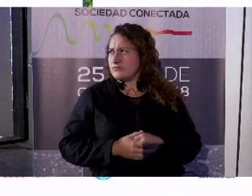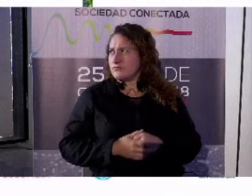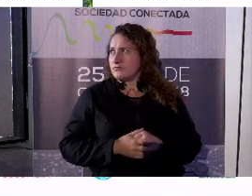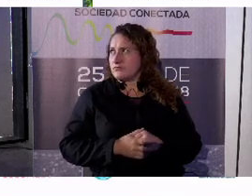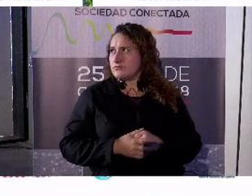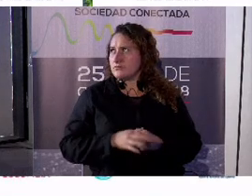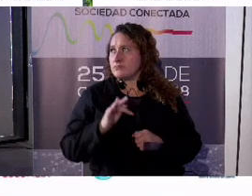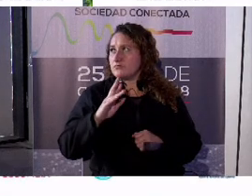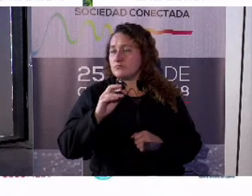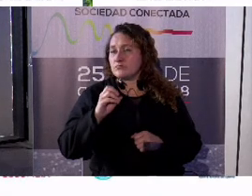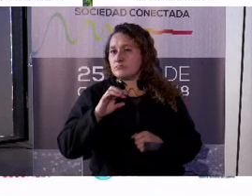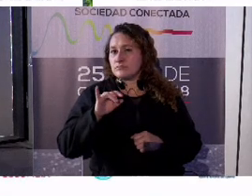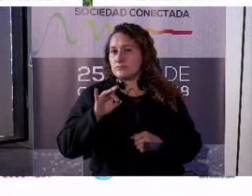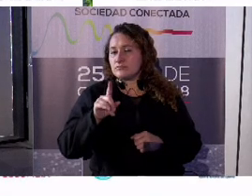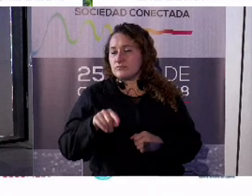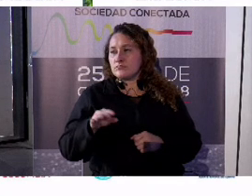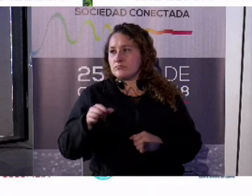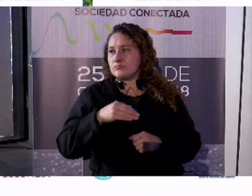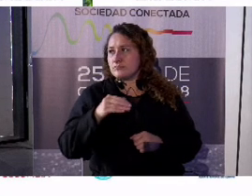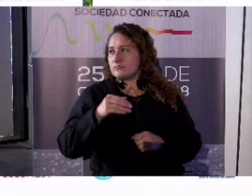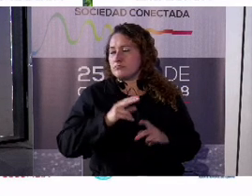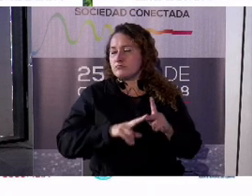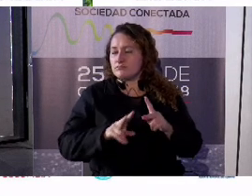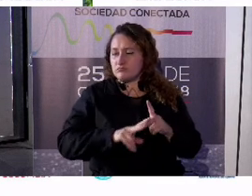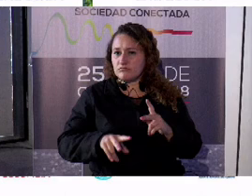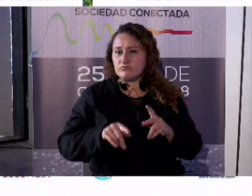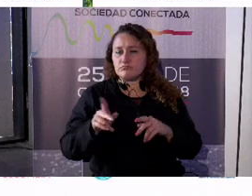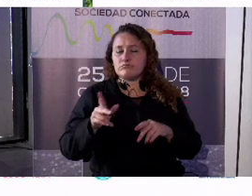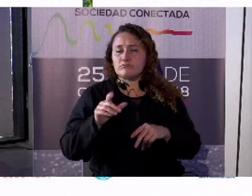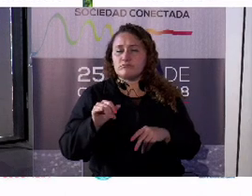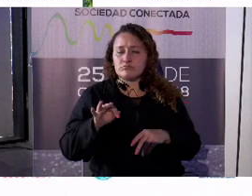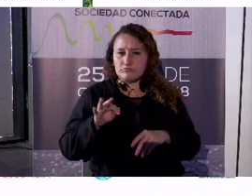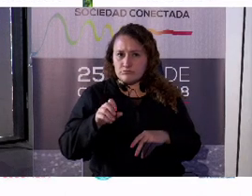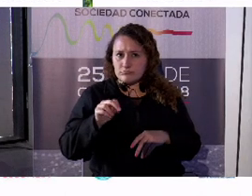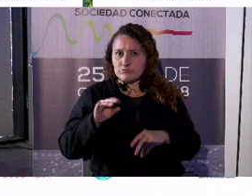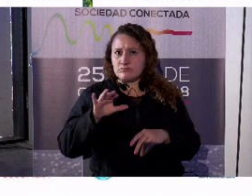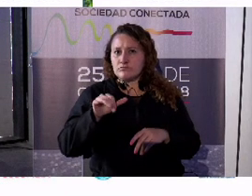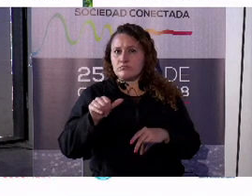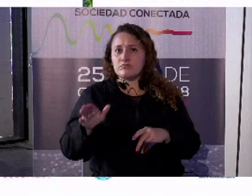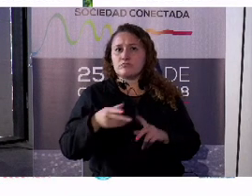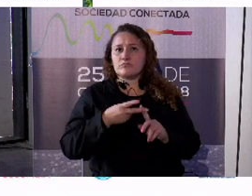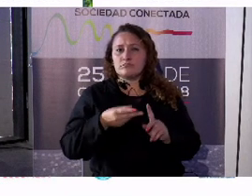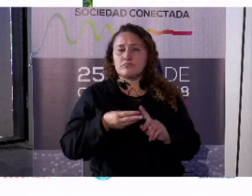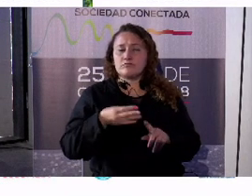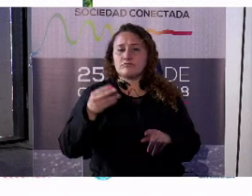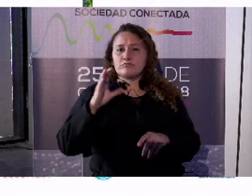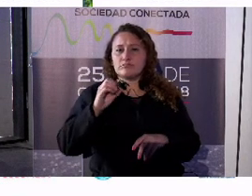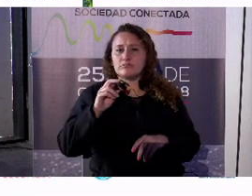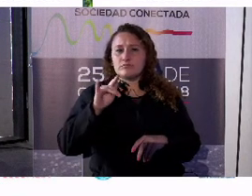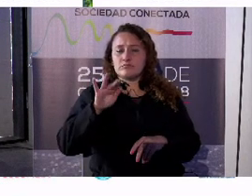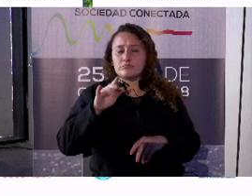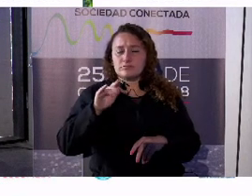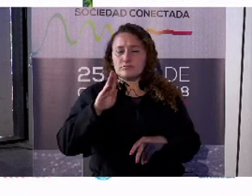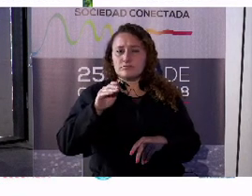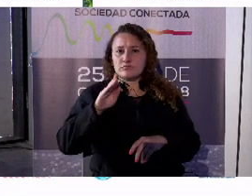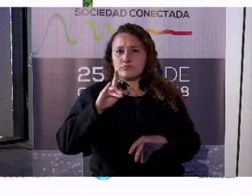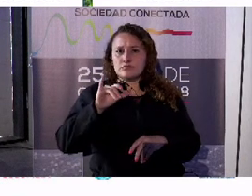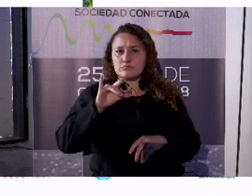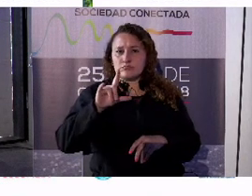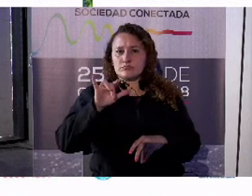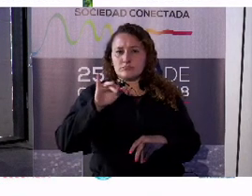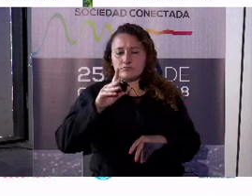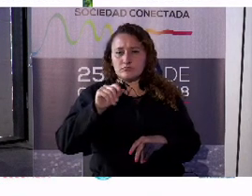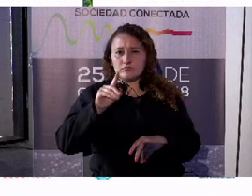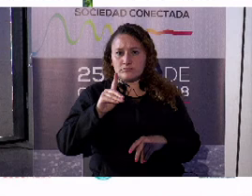el tropus las velocidades que se pueden alcanzar la latencia la confiabilidad de las redes el nivel de seguridad que tiene que